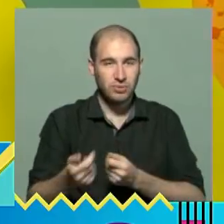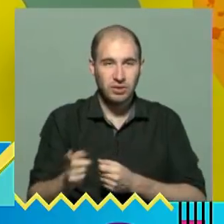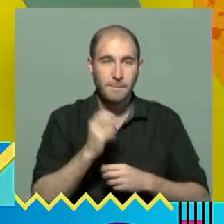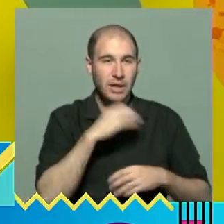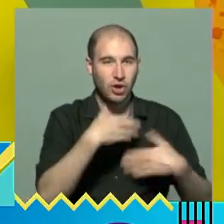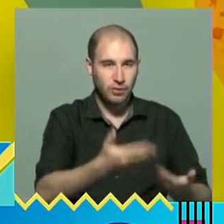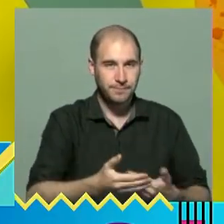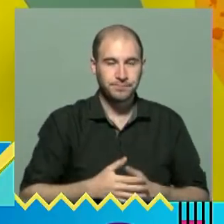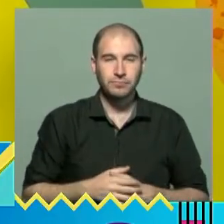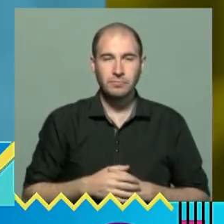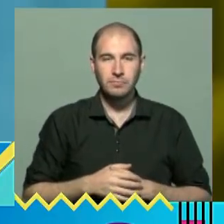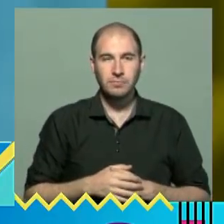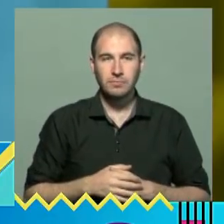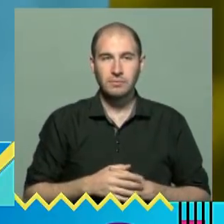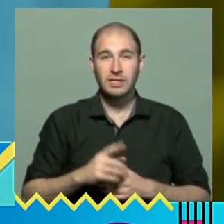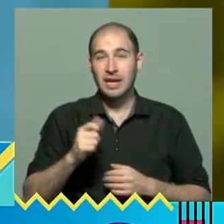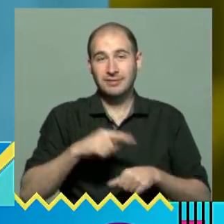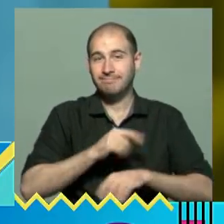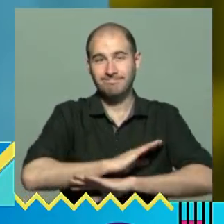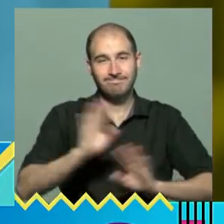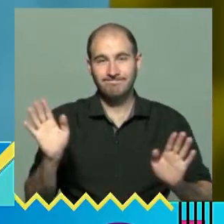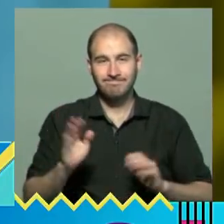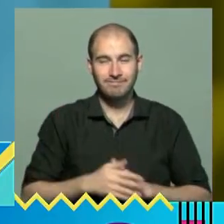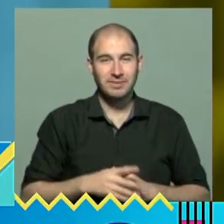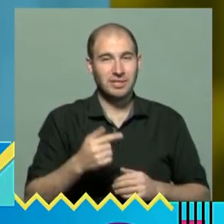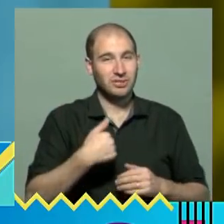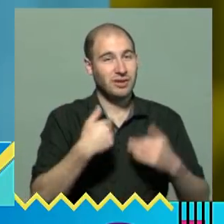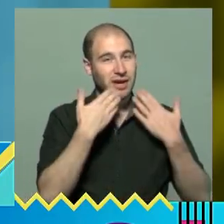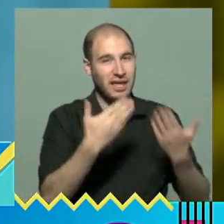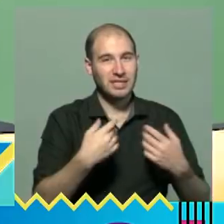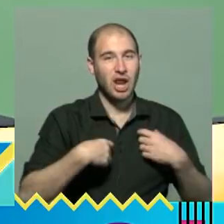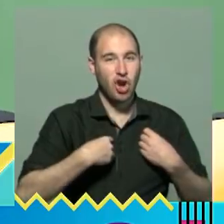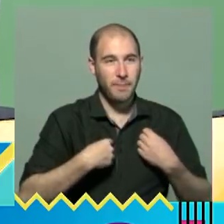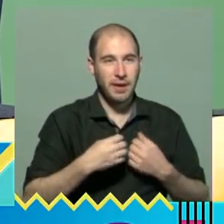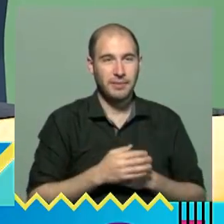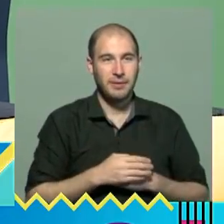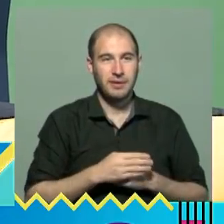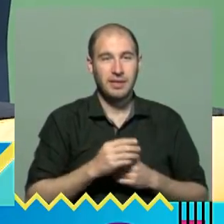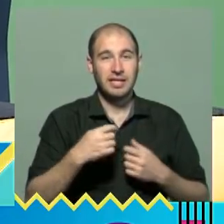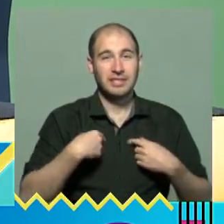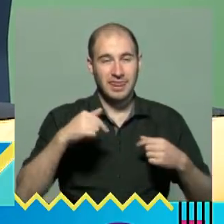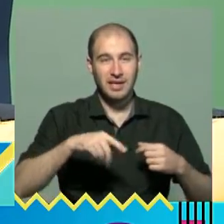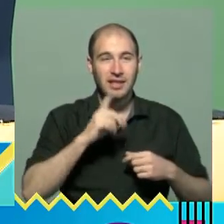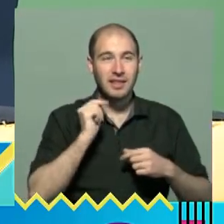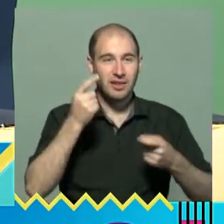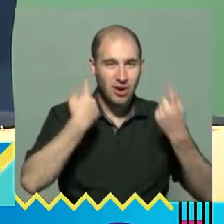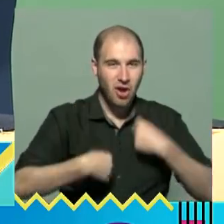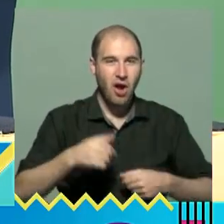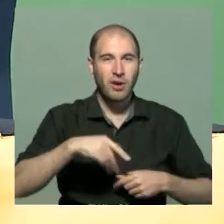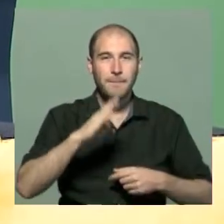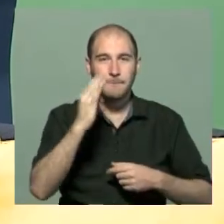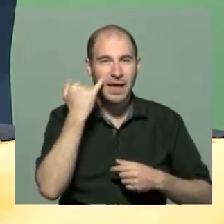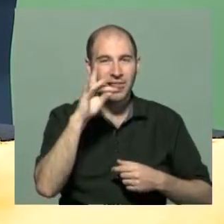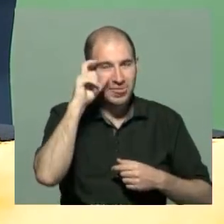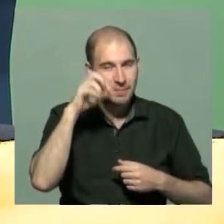mejor. Bien. Claro, no nos queda más tiempo. Tenemos que despedir y yo tengo que agradecer la ropa, el jean del día de hoy, el look del día de hoy es de By